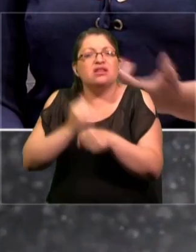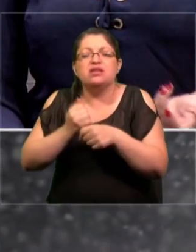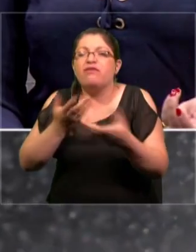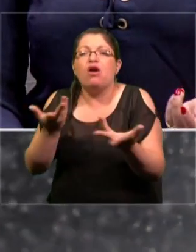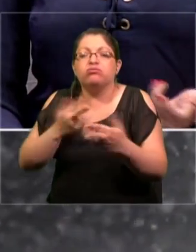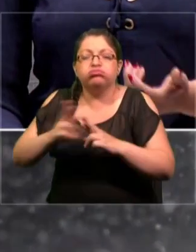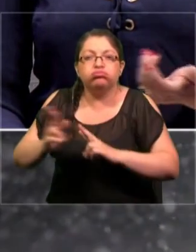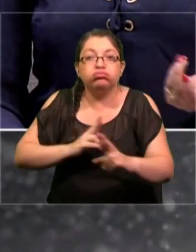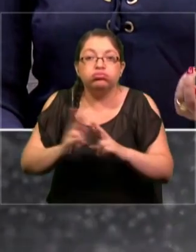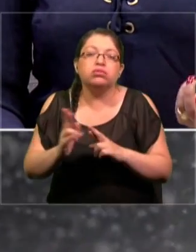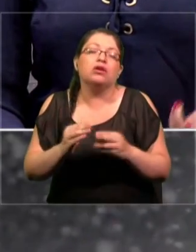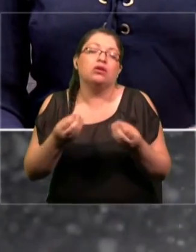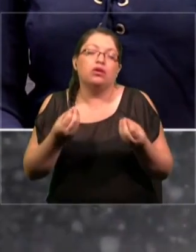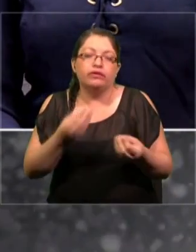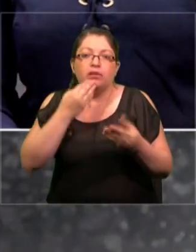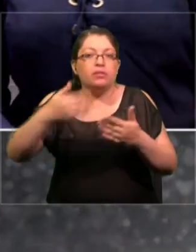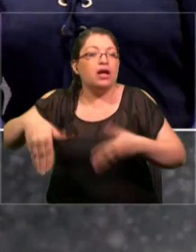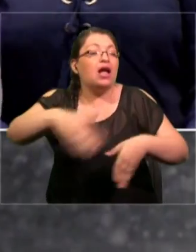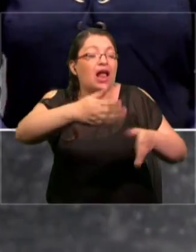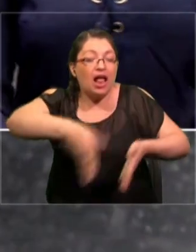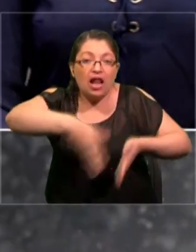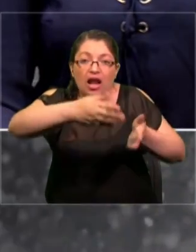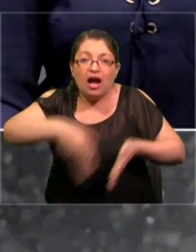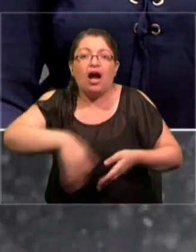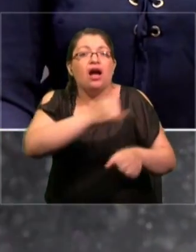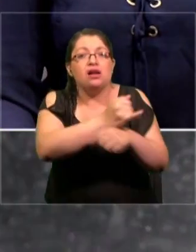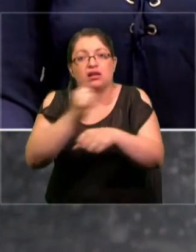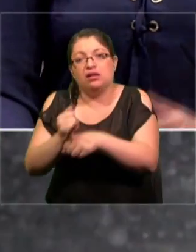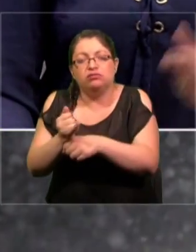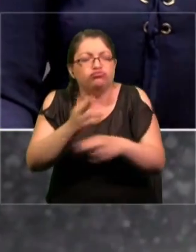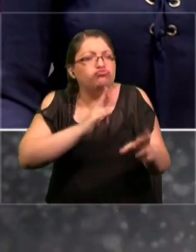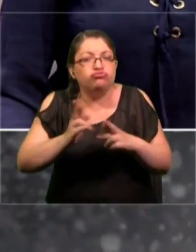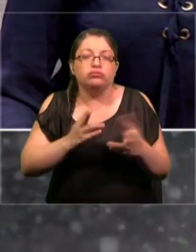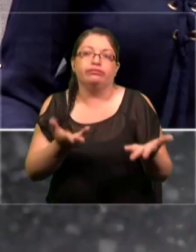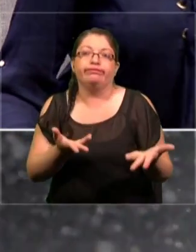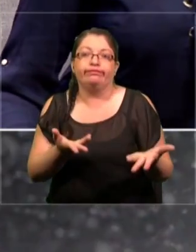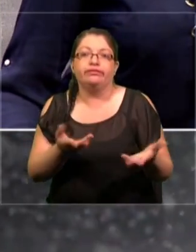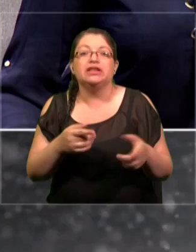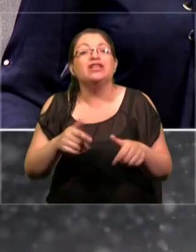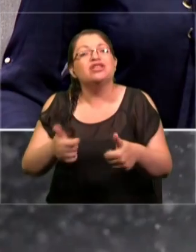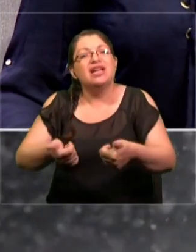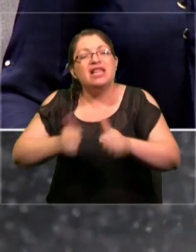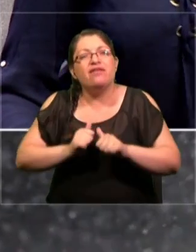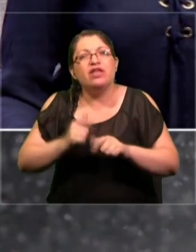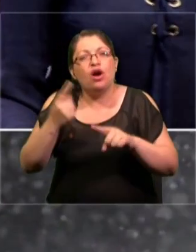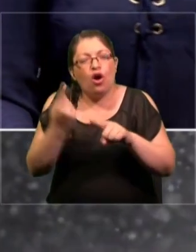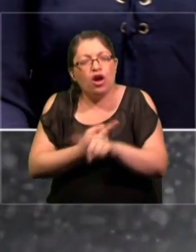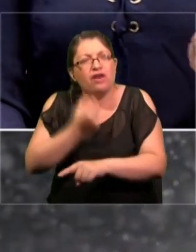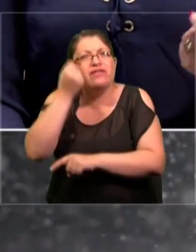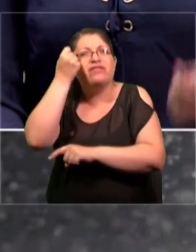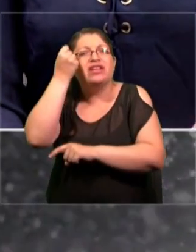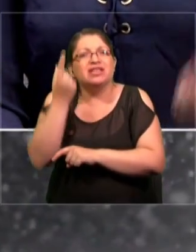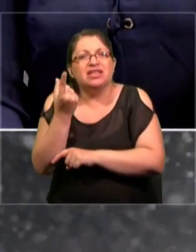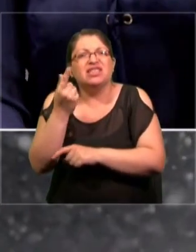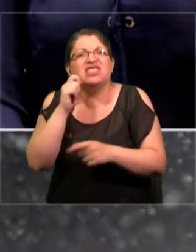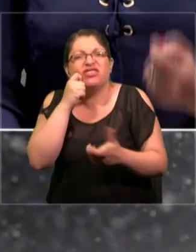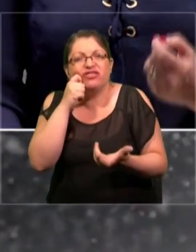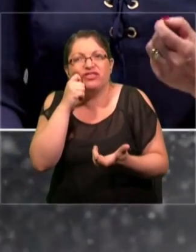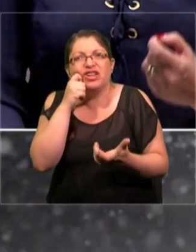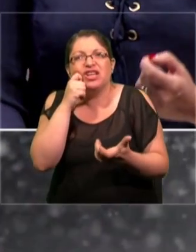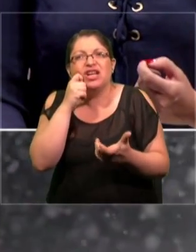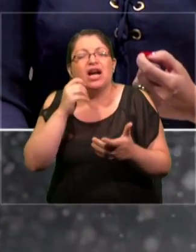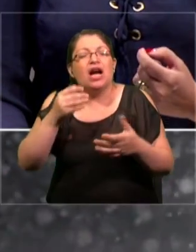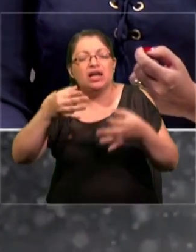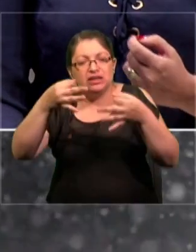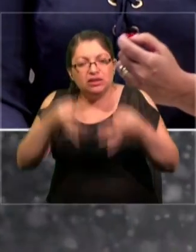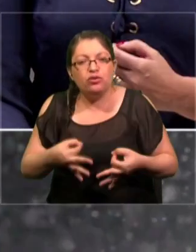y, por supuesto, en las calles y en las instituciones. El desafío de redefinir lo que entendemos por seguridad está en el centro